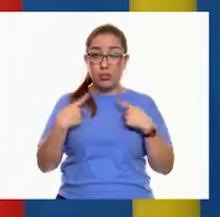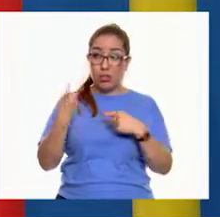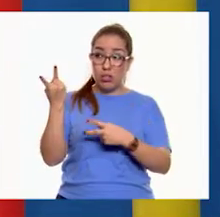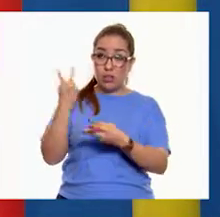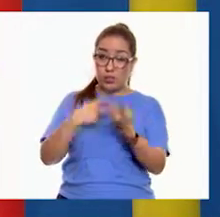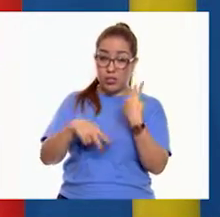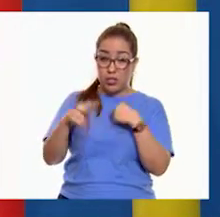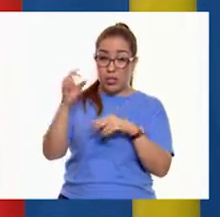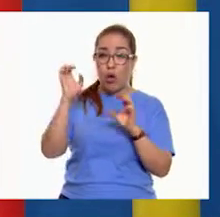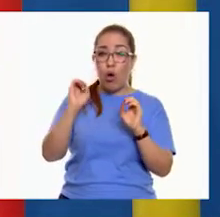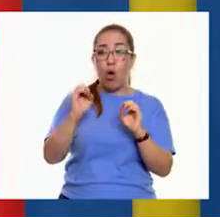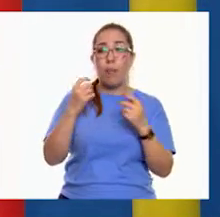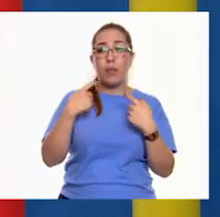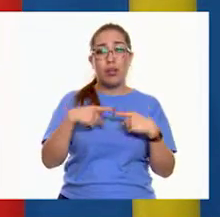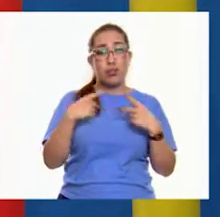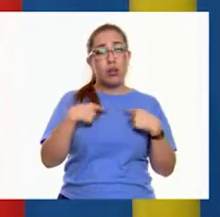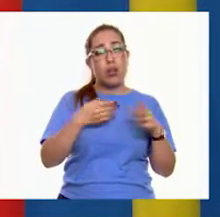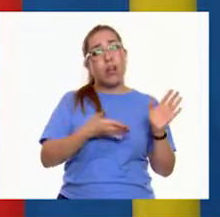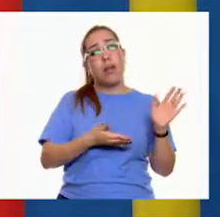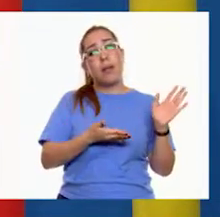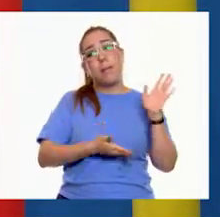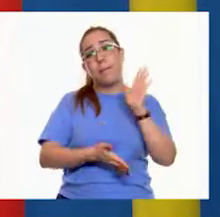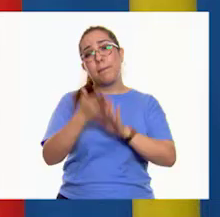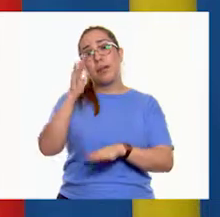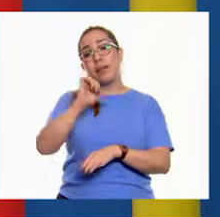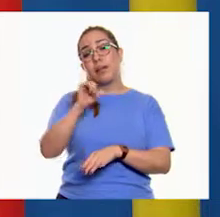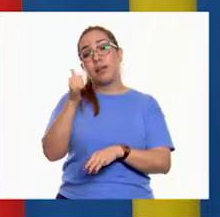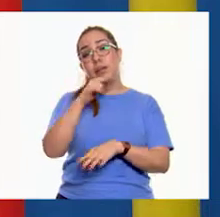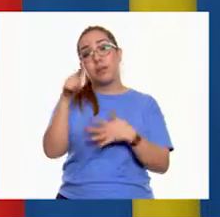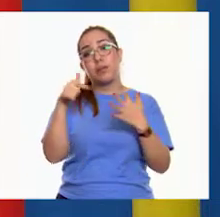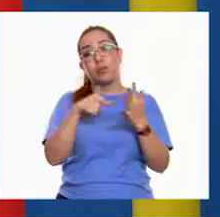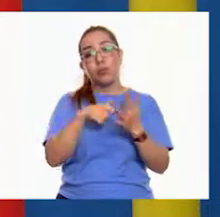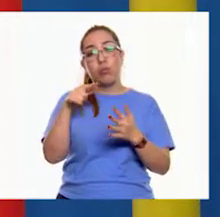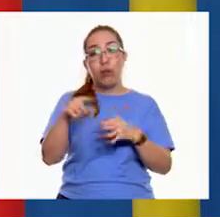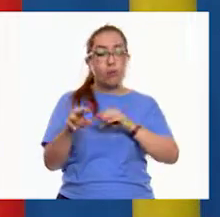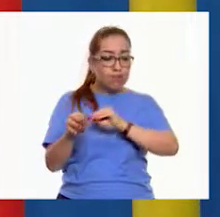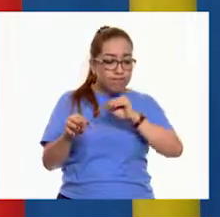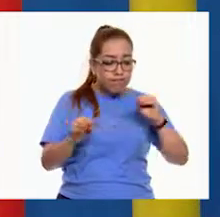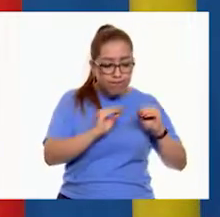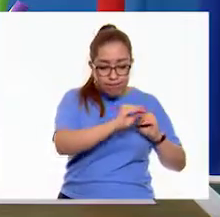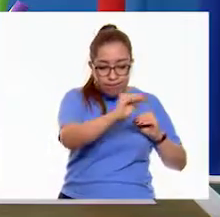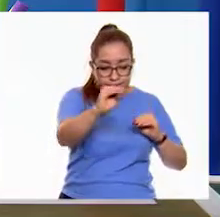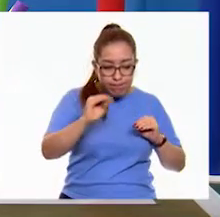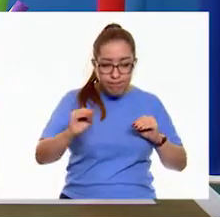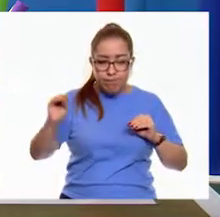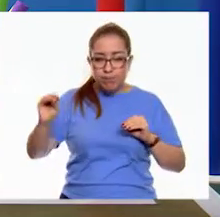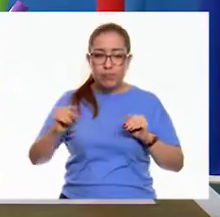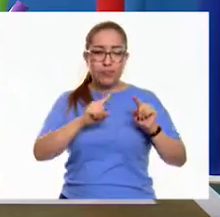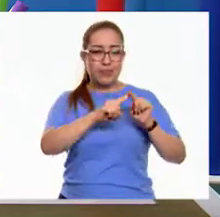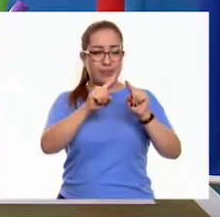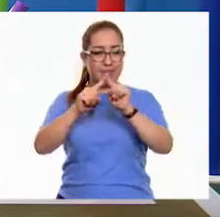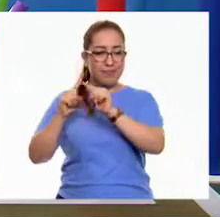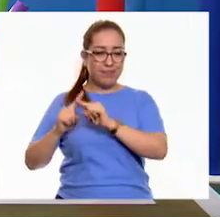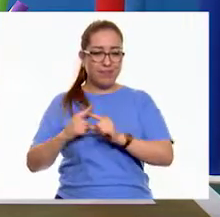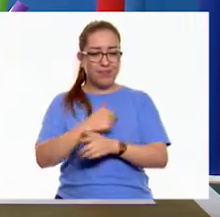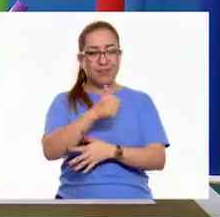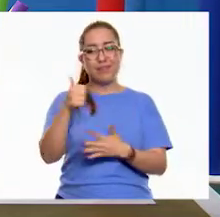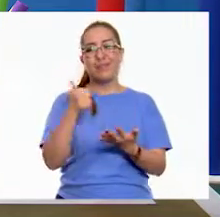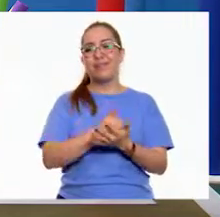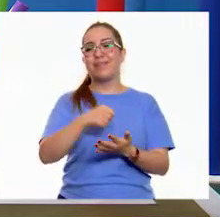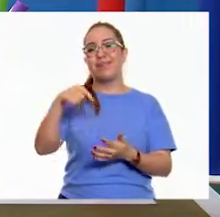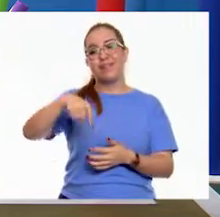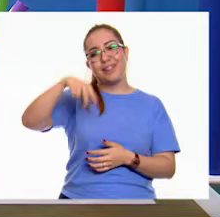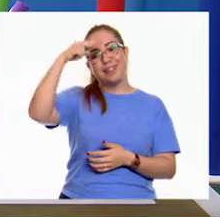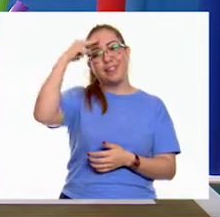que dejaban sus provincias de origen y se mudaban a las principales urbes de los estados. Exacto. Y eso